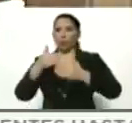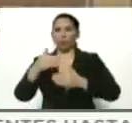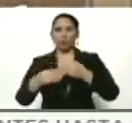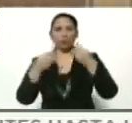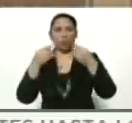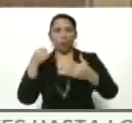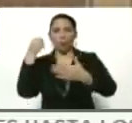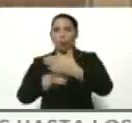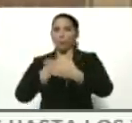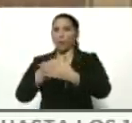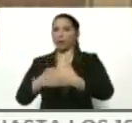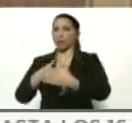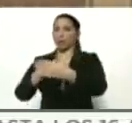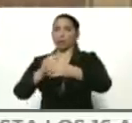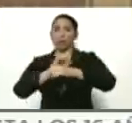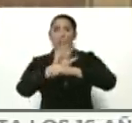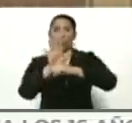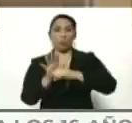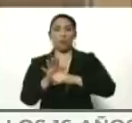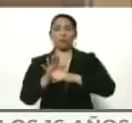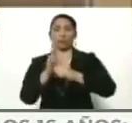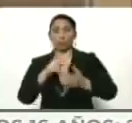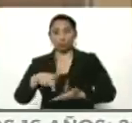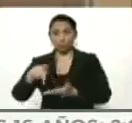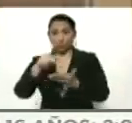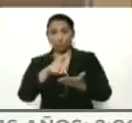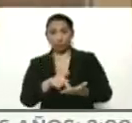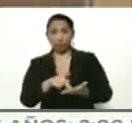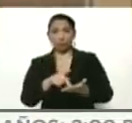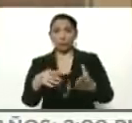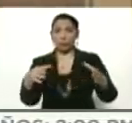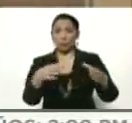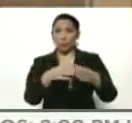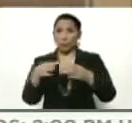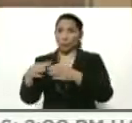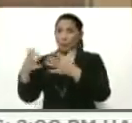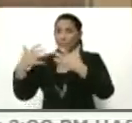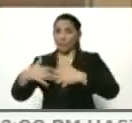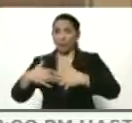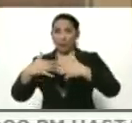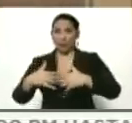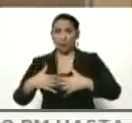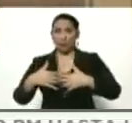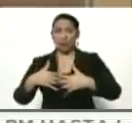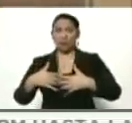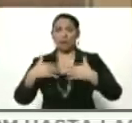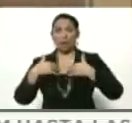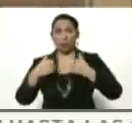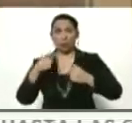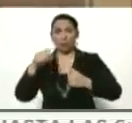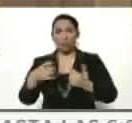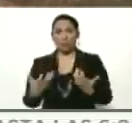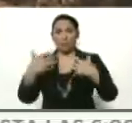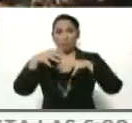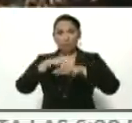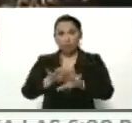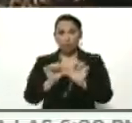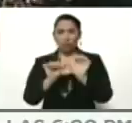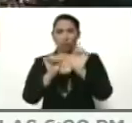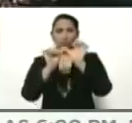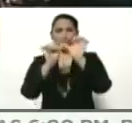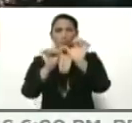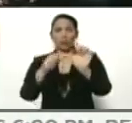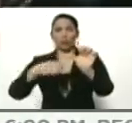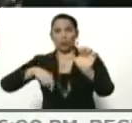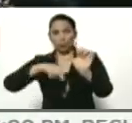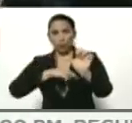combate contra el COVID-19 participa el sector privado de la salud y estamos en coordinación permanente.